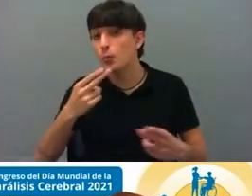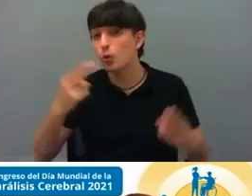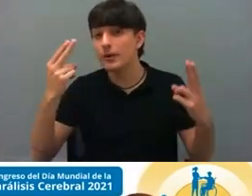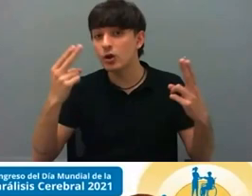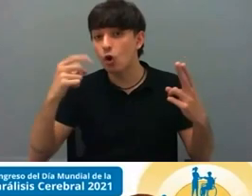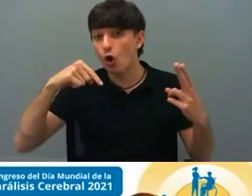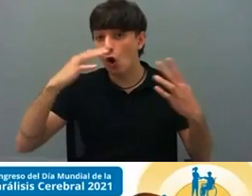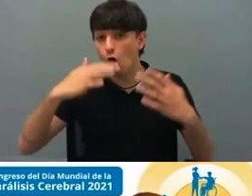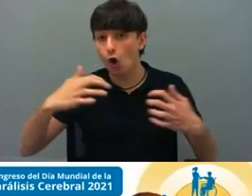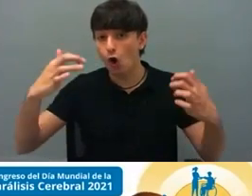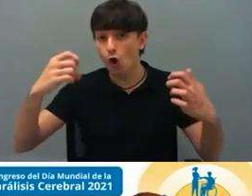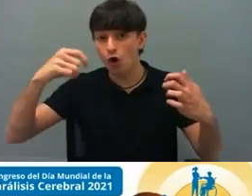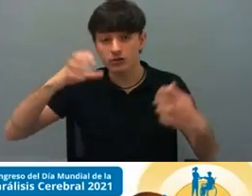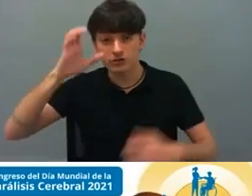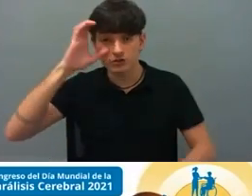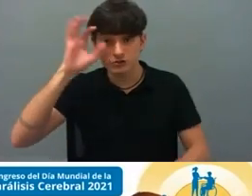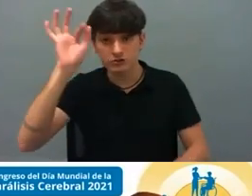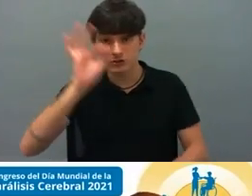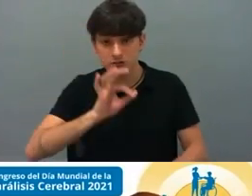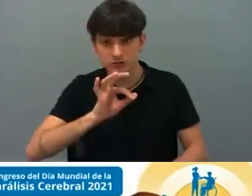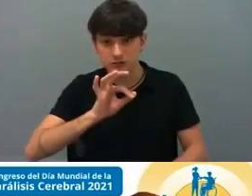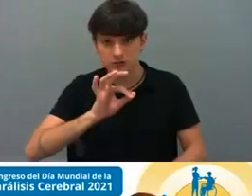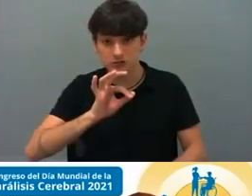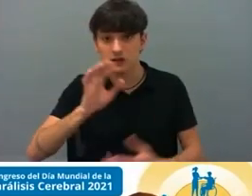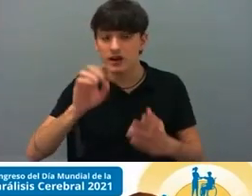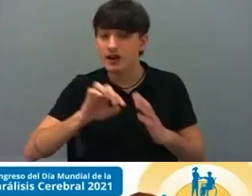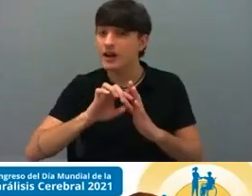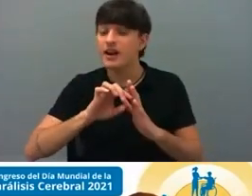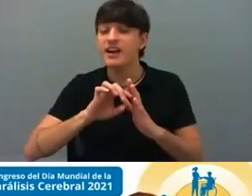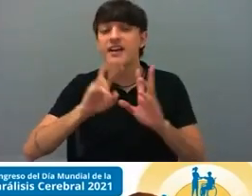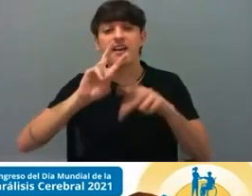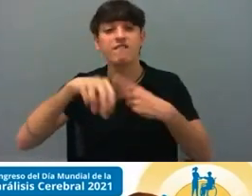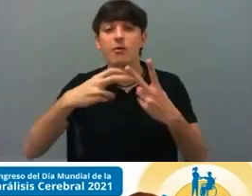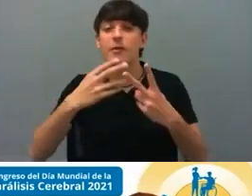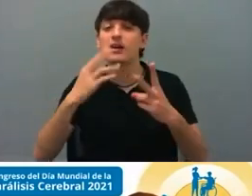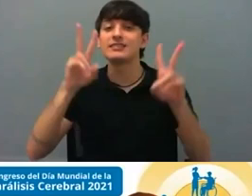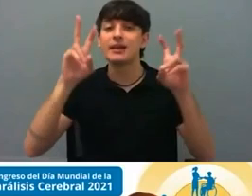nosotras mismas, ¿no?, de la reforma de la CUME para mayores de 18 años, ¿no?